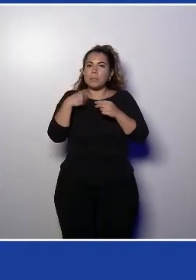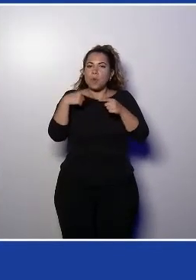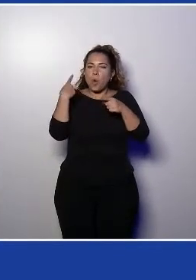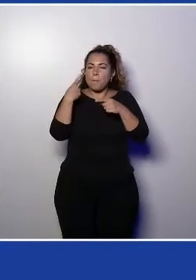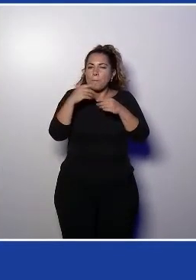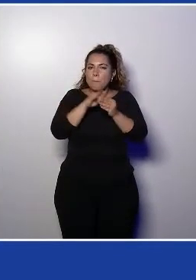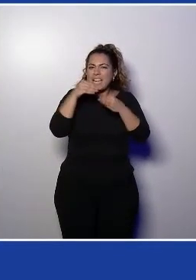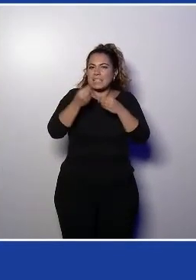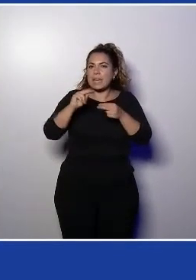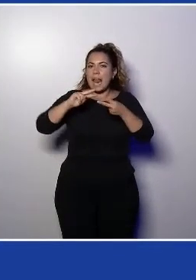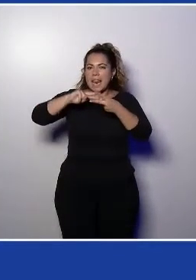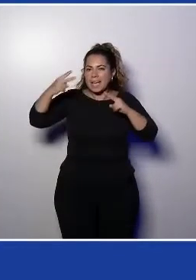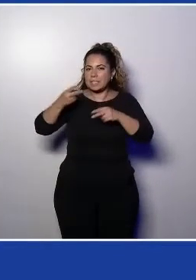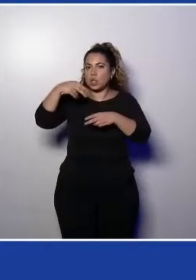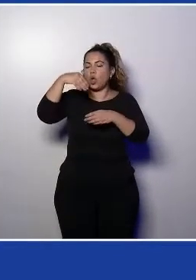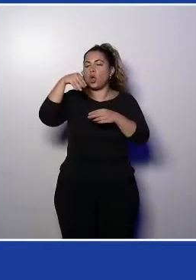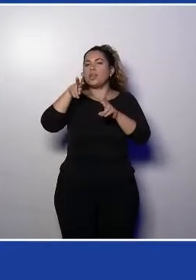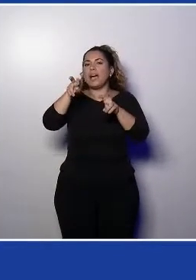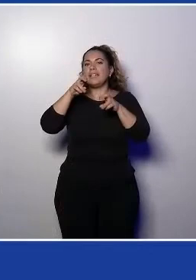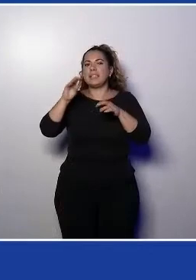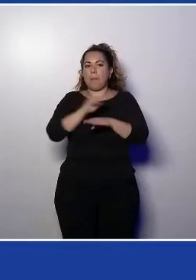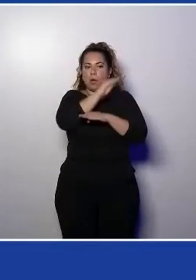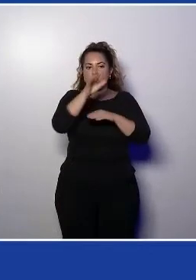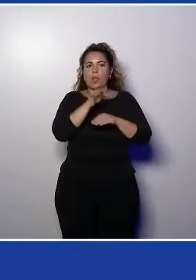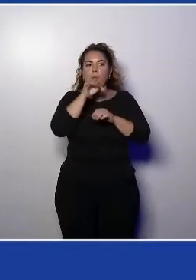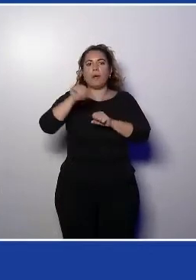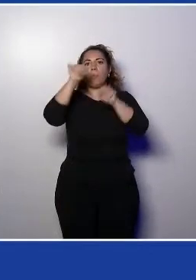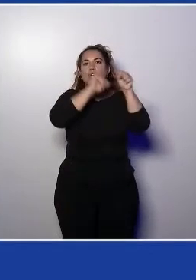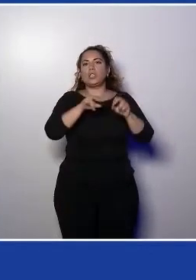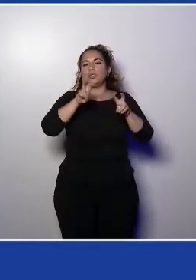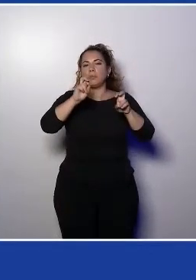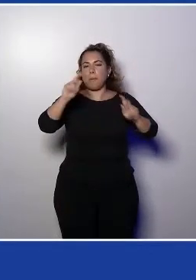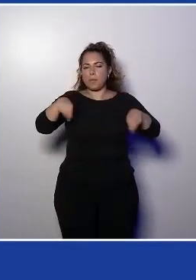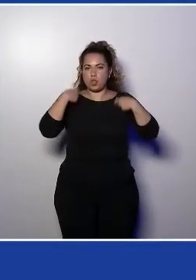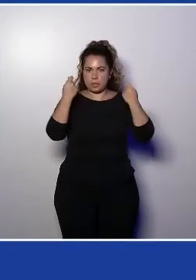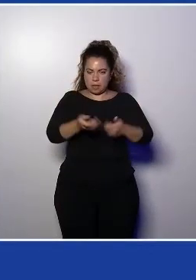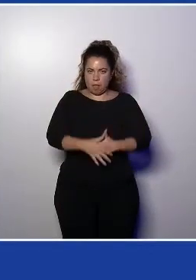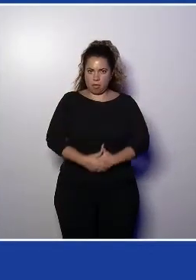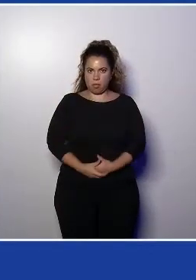lo que hace al cuidado y la protección de la biodiversidad.